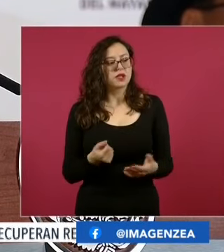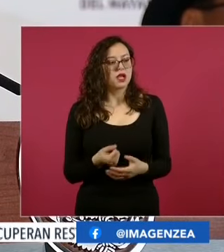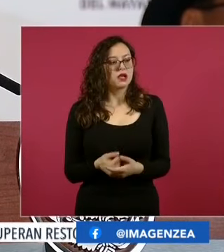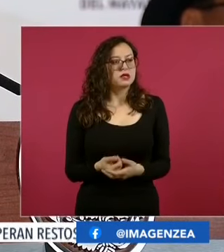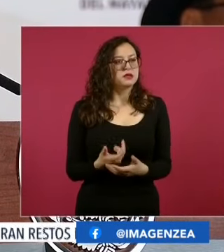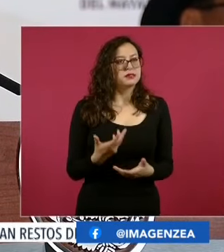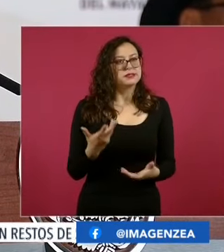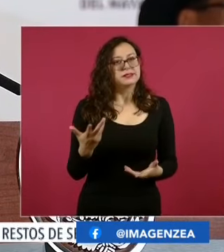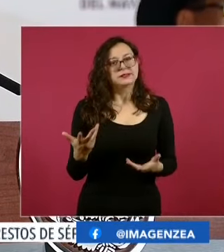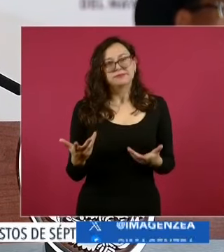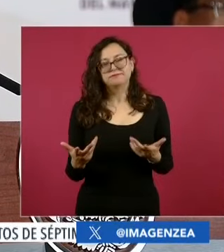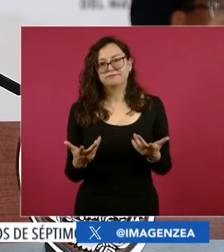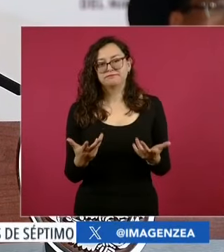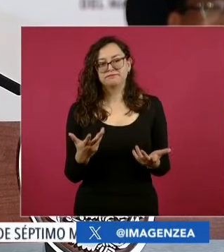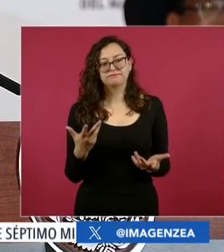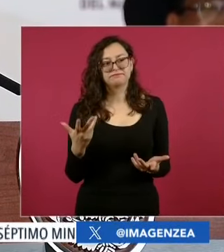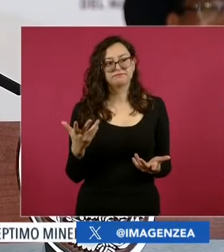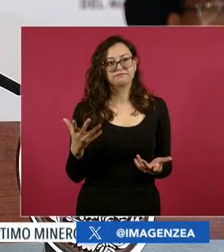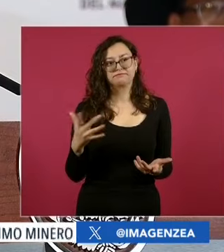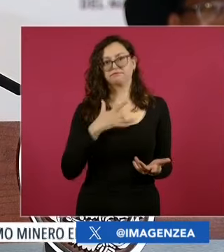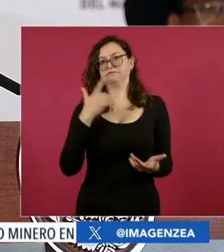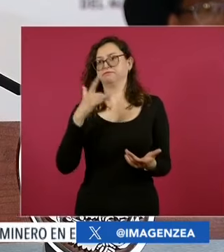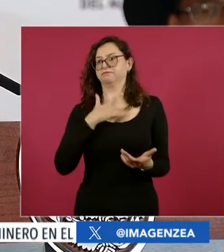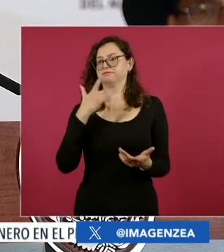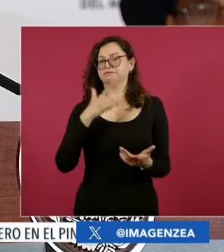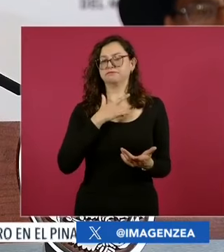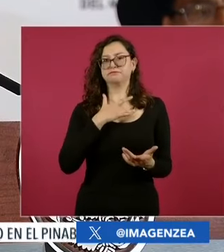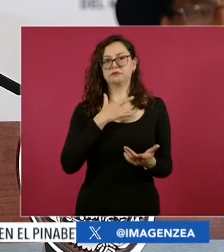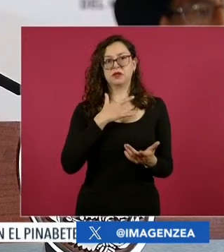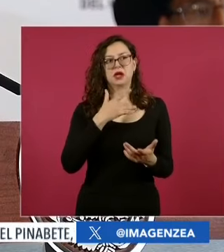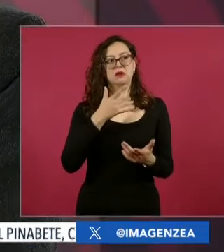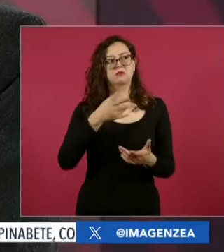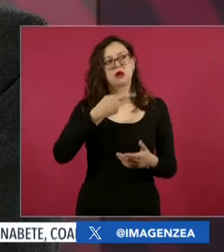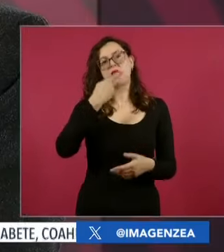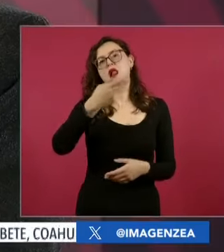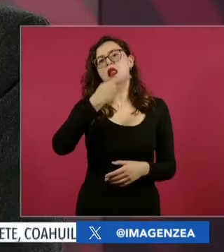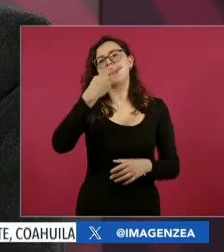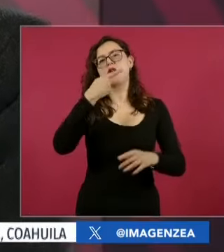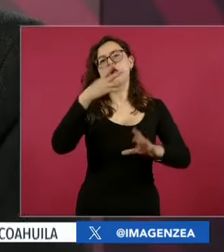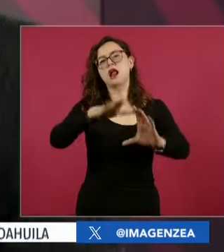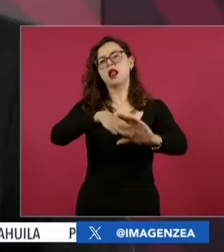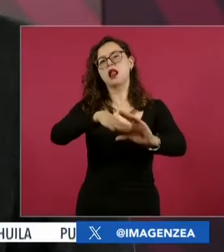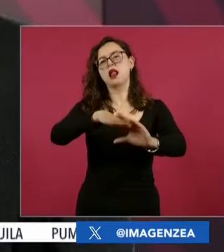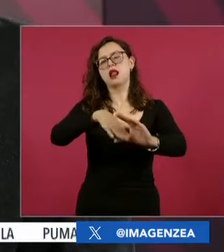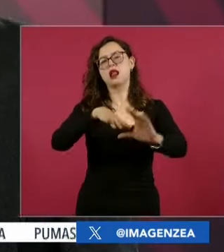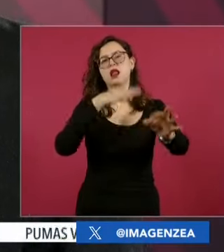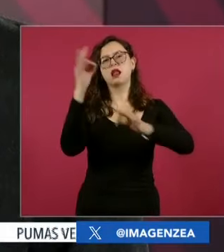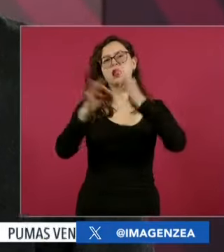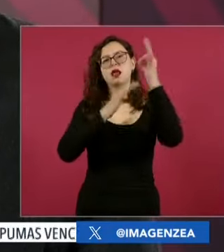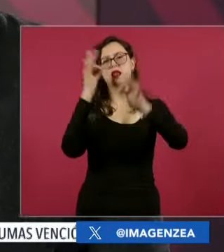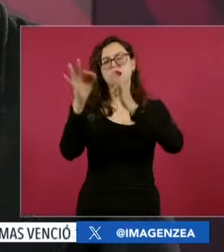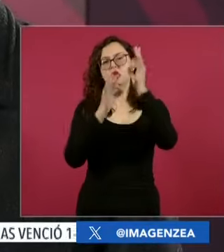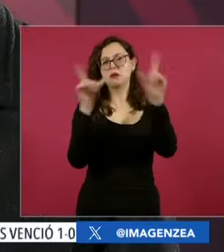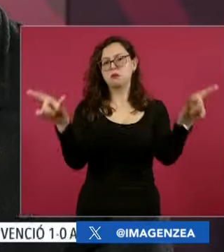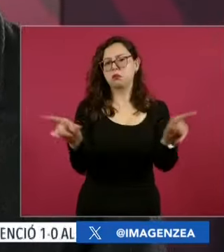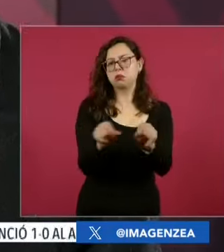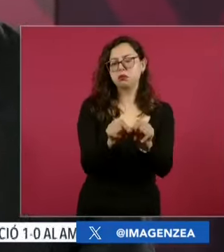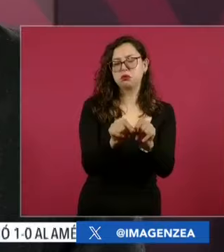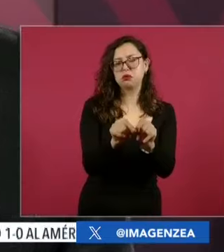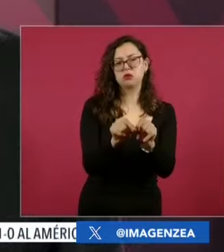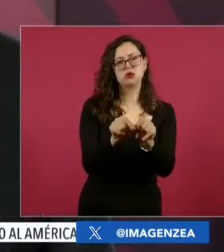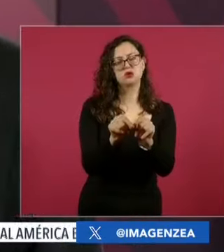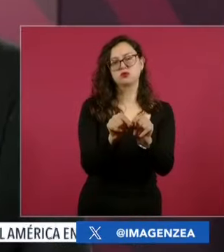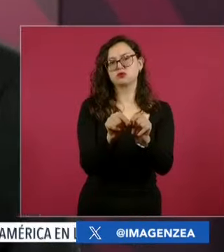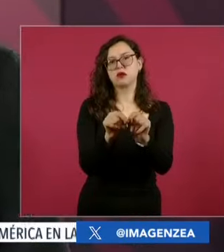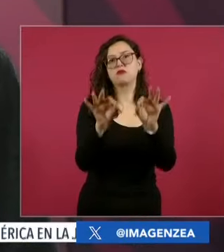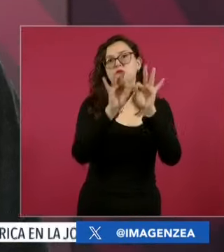proclama, no sólo fue